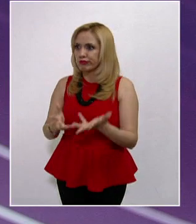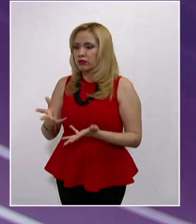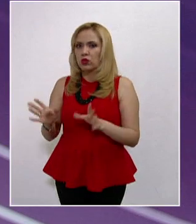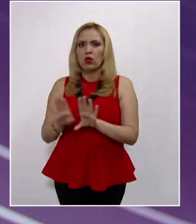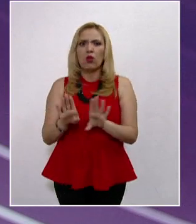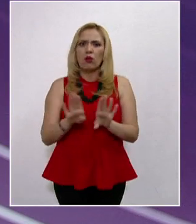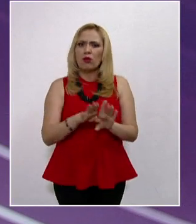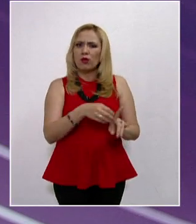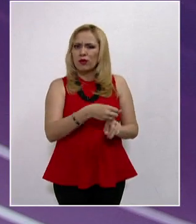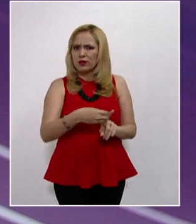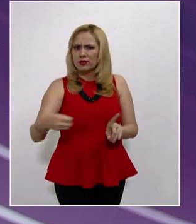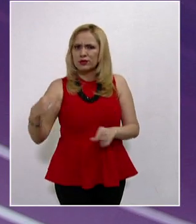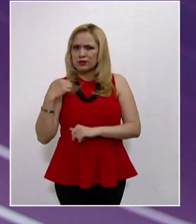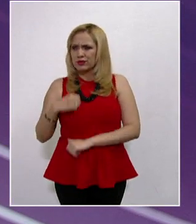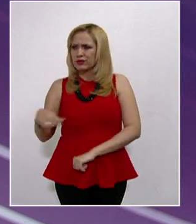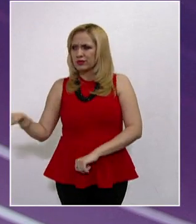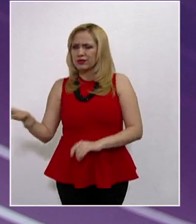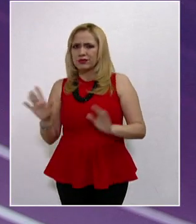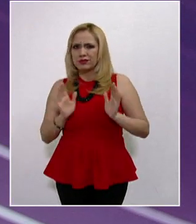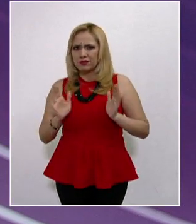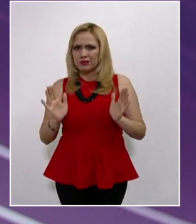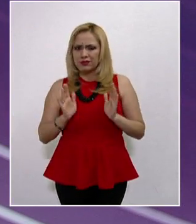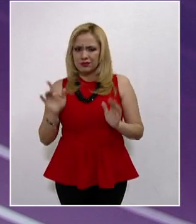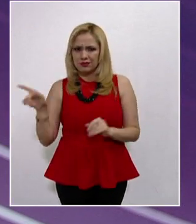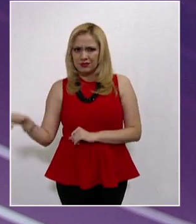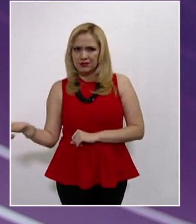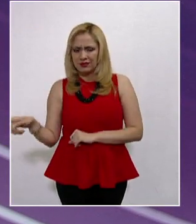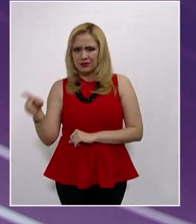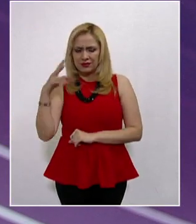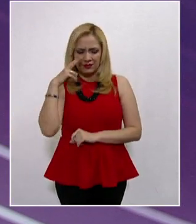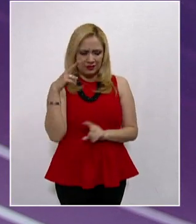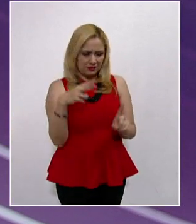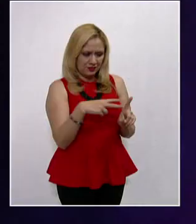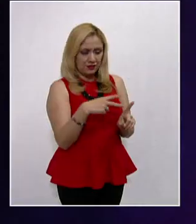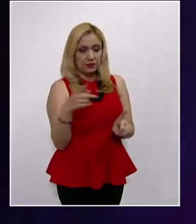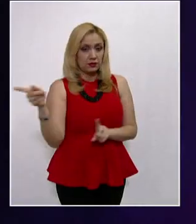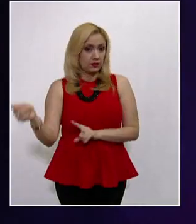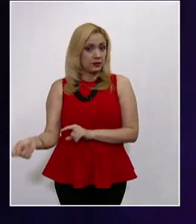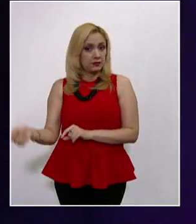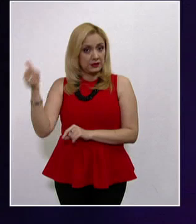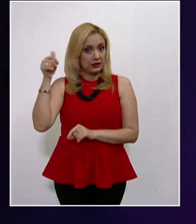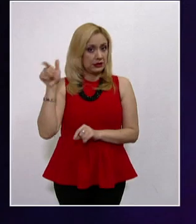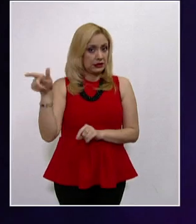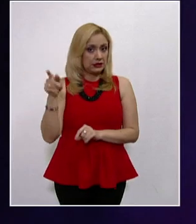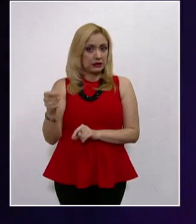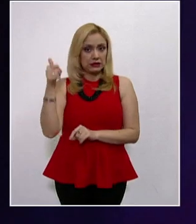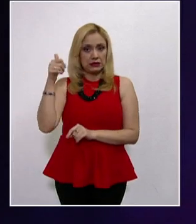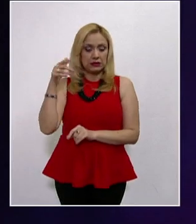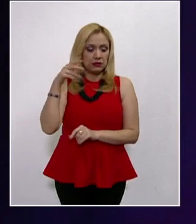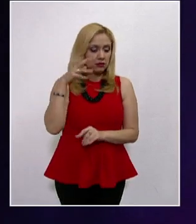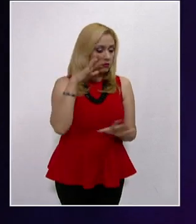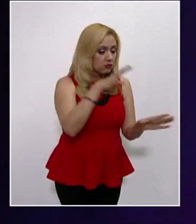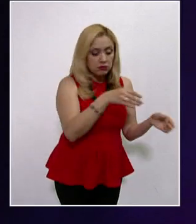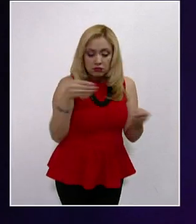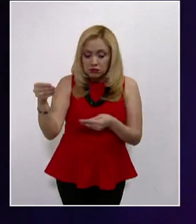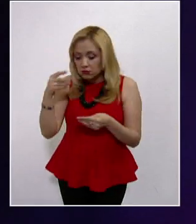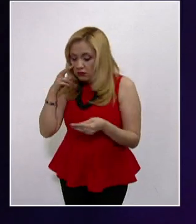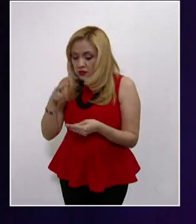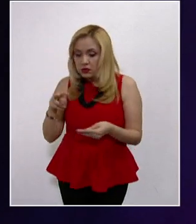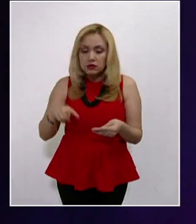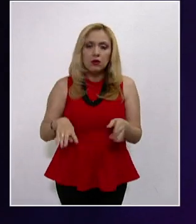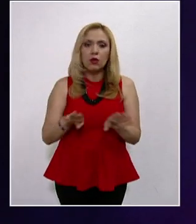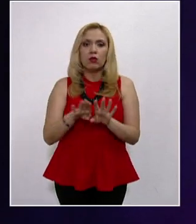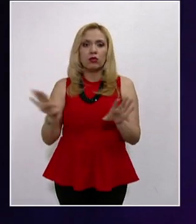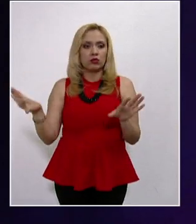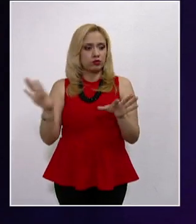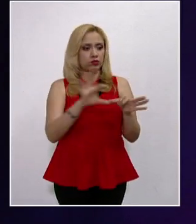se coordinan autoridades militares que conocen de un hecho porque fueron los primeros en atender la situación? ¿Cómo se